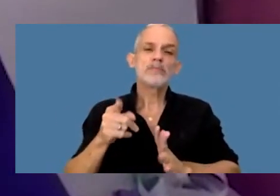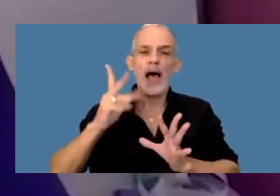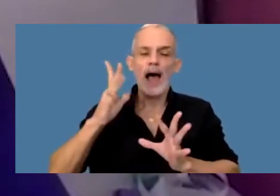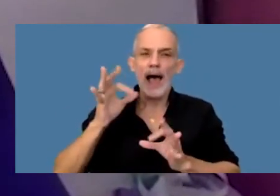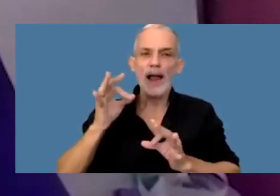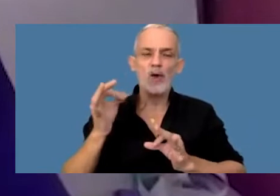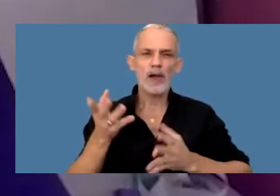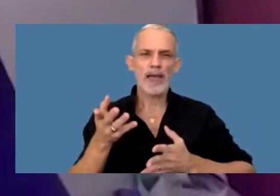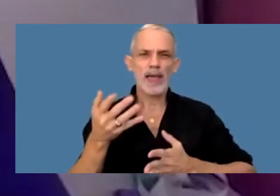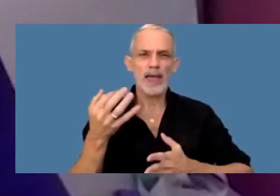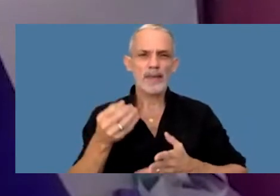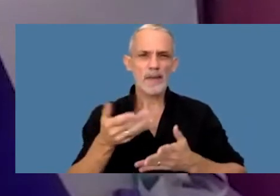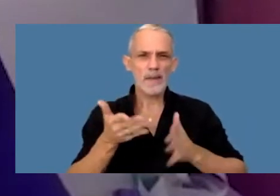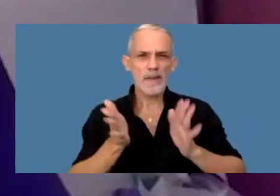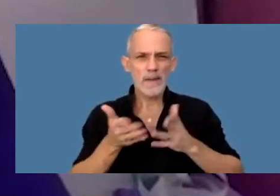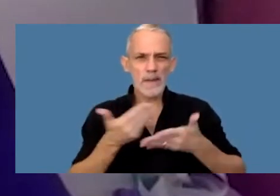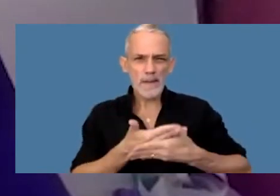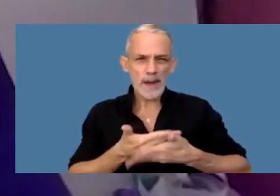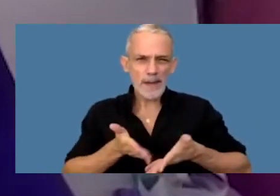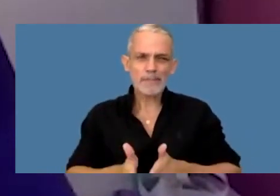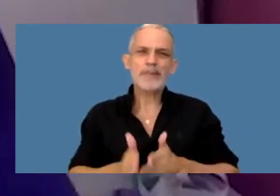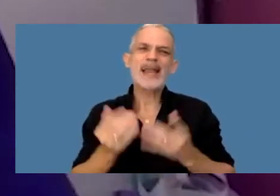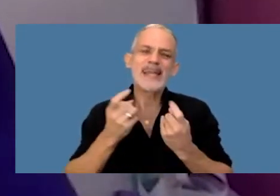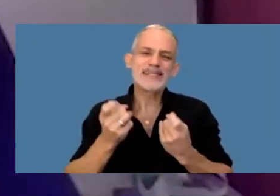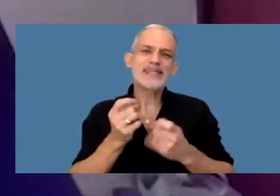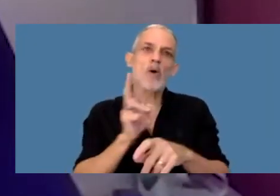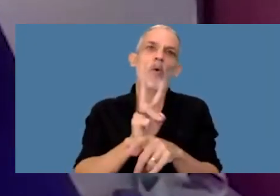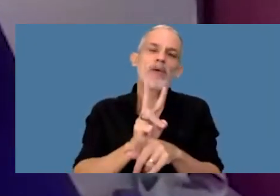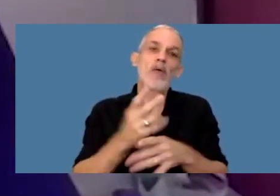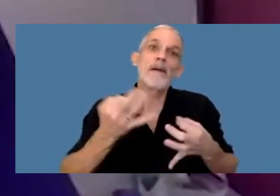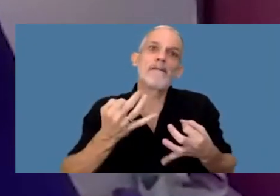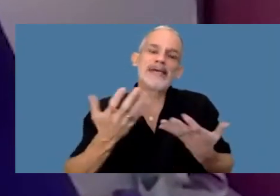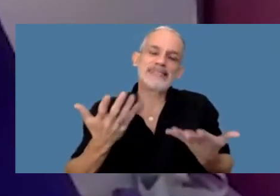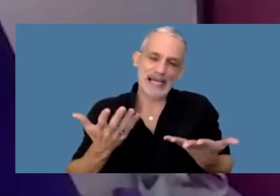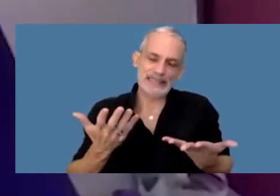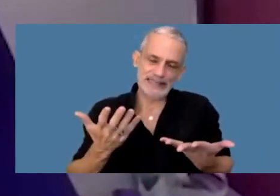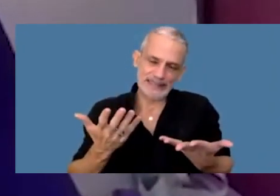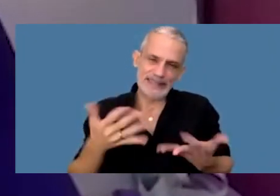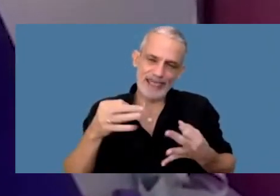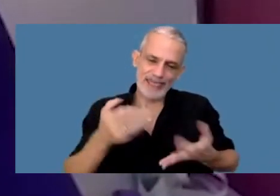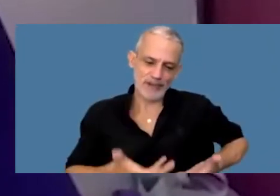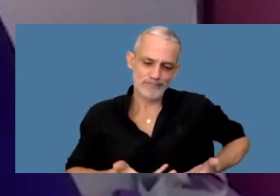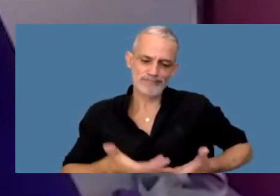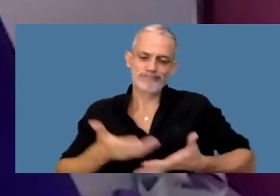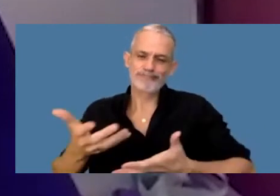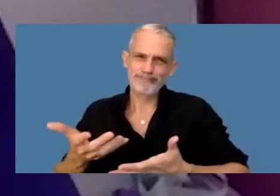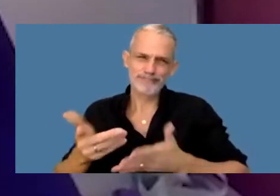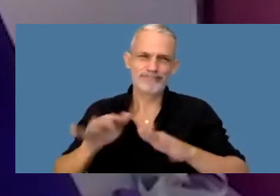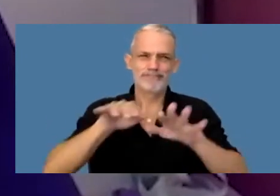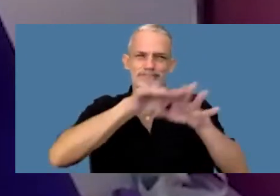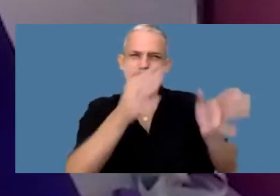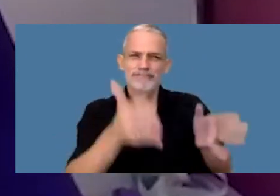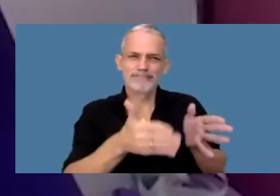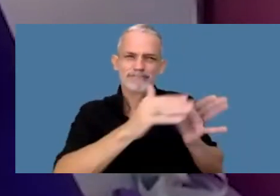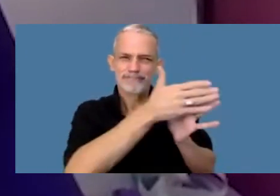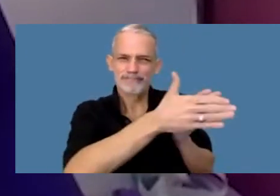por otra, que le pueden llegar a vender como similar o lo que fuera.